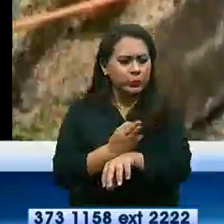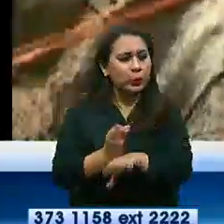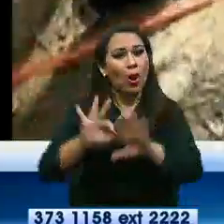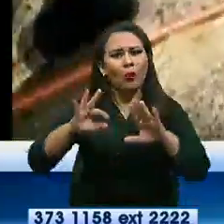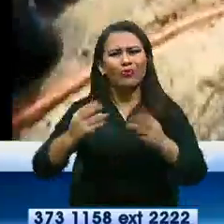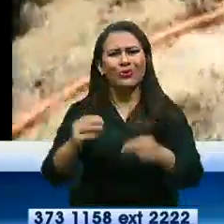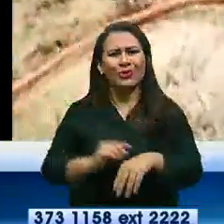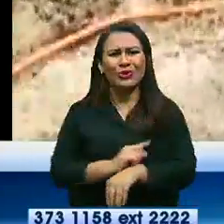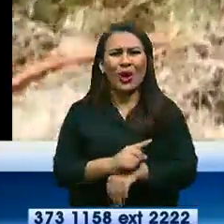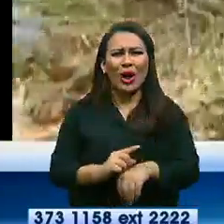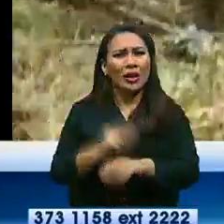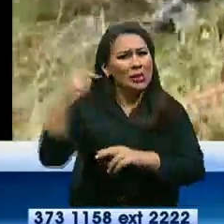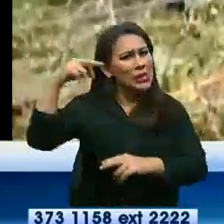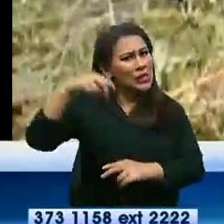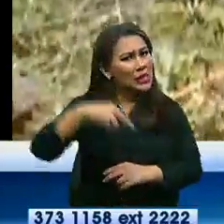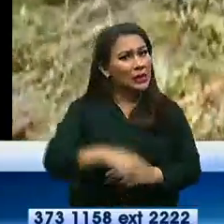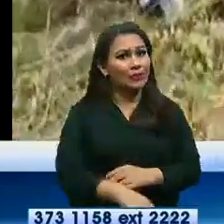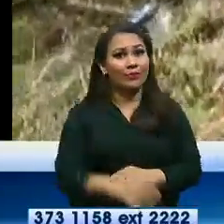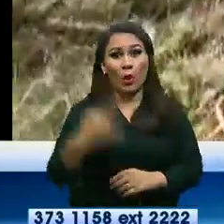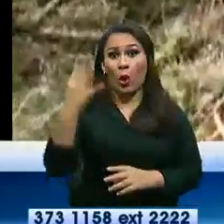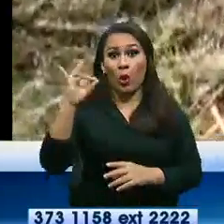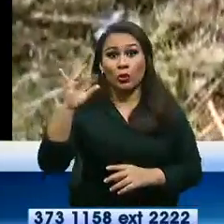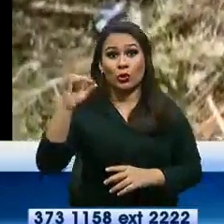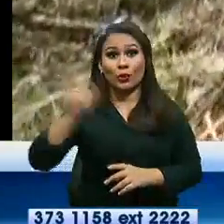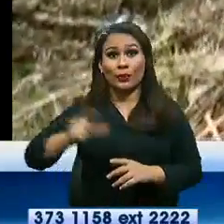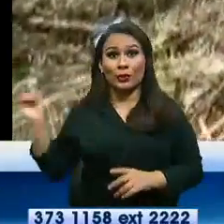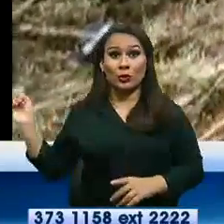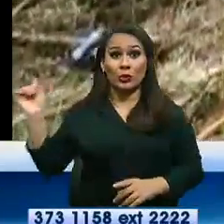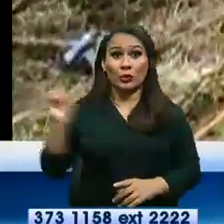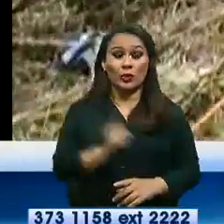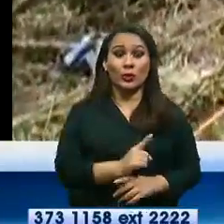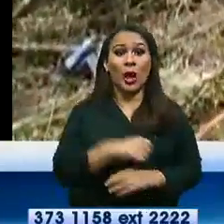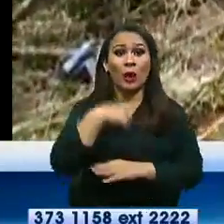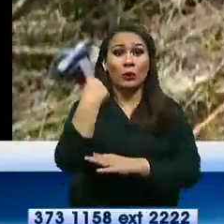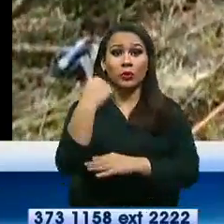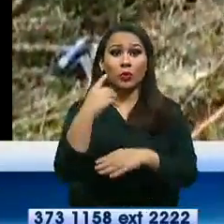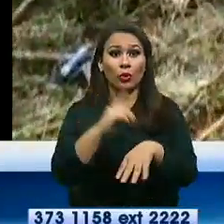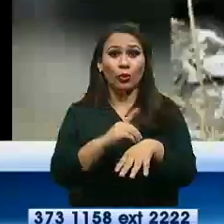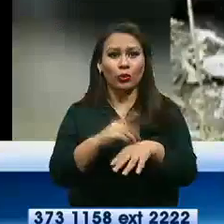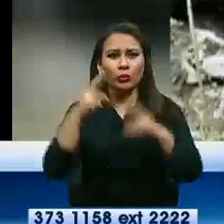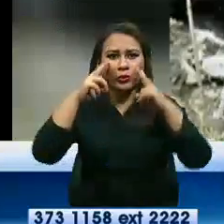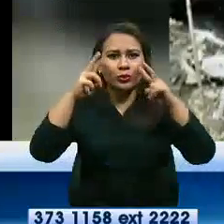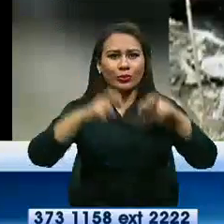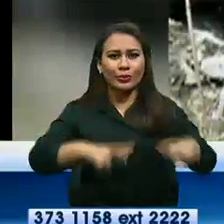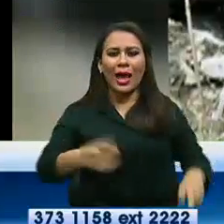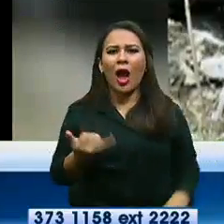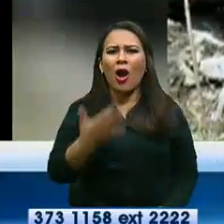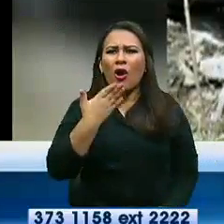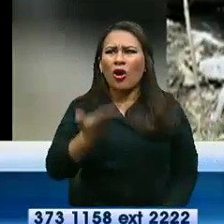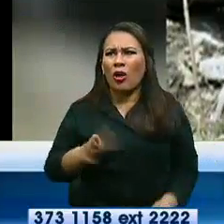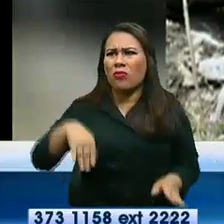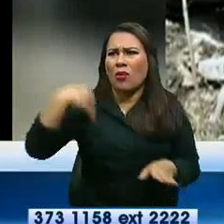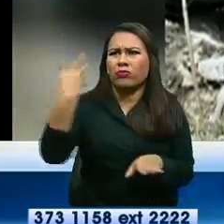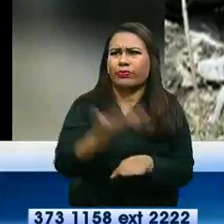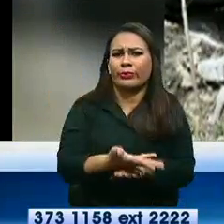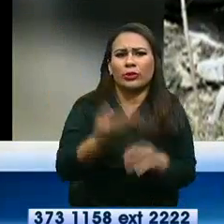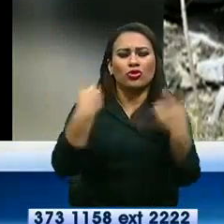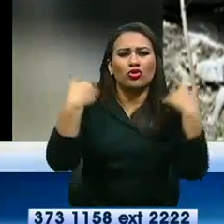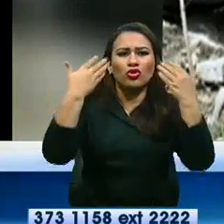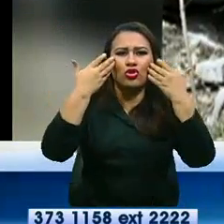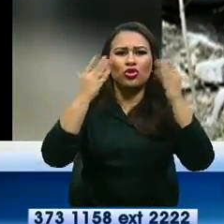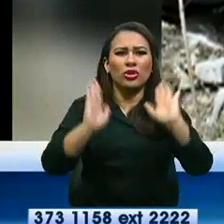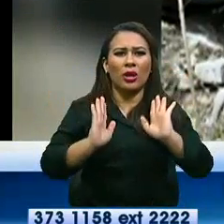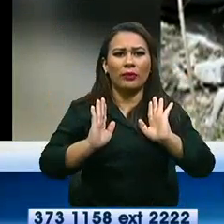efectivos, una unidad de rescate y una ambulancia. Las causas por las que ocurrió el incidente aún no han sido reveladas, pues los